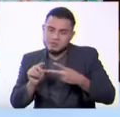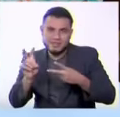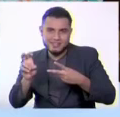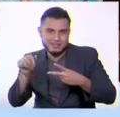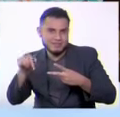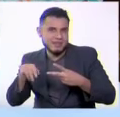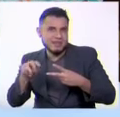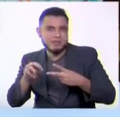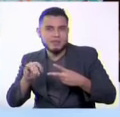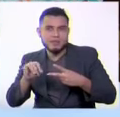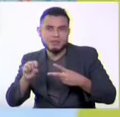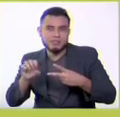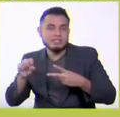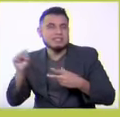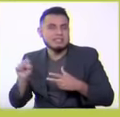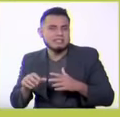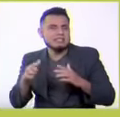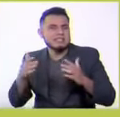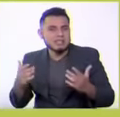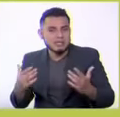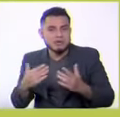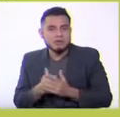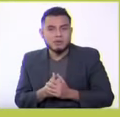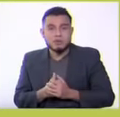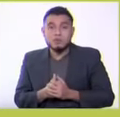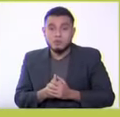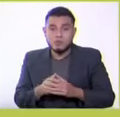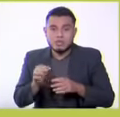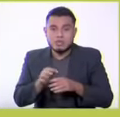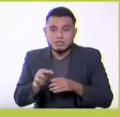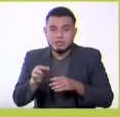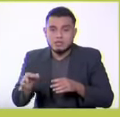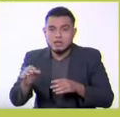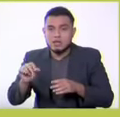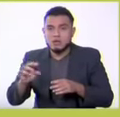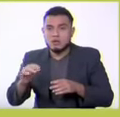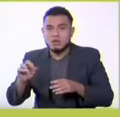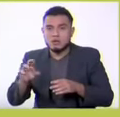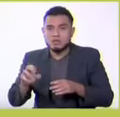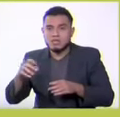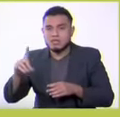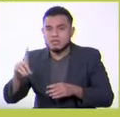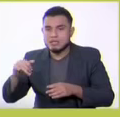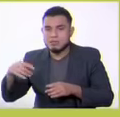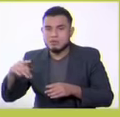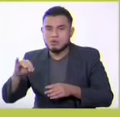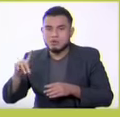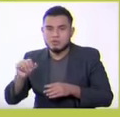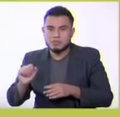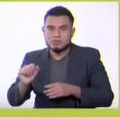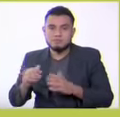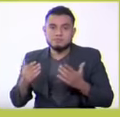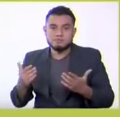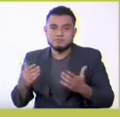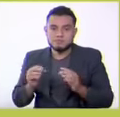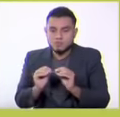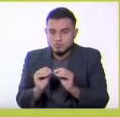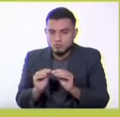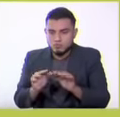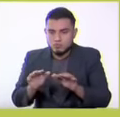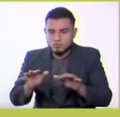¿Qué es la meiosis? Es cuando una célula eucariota diploide distribuye